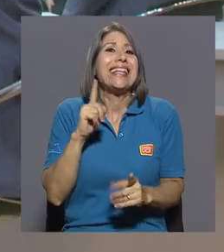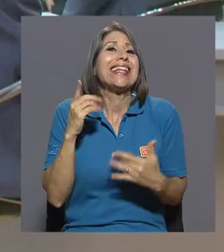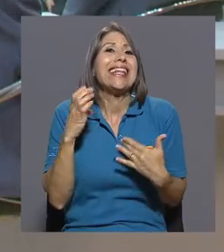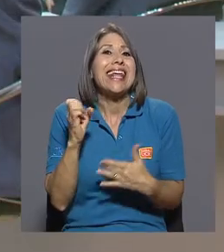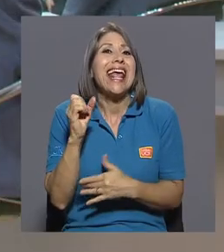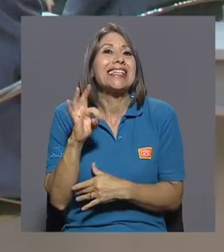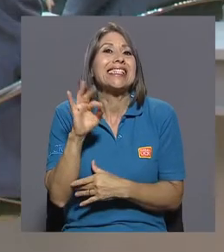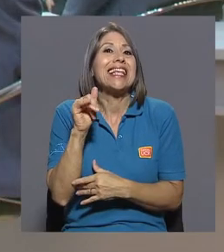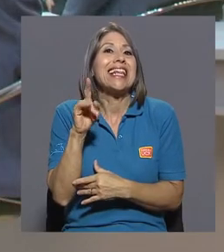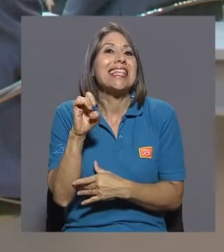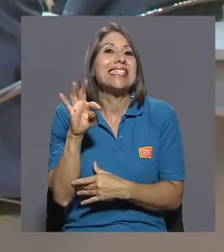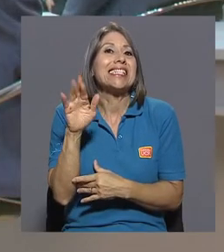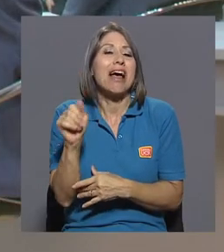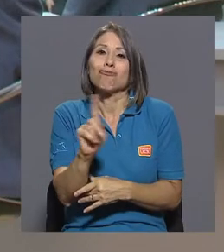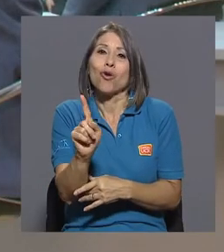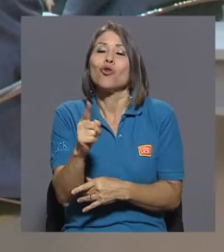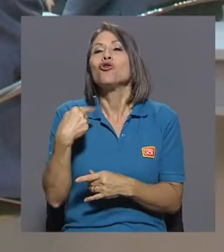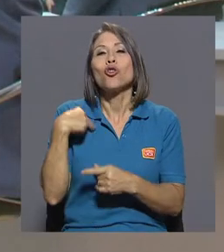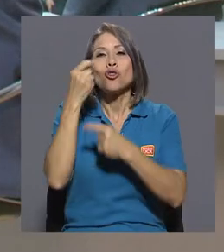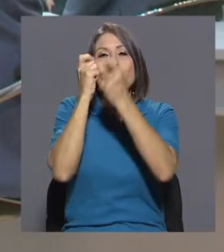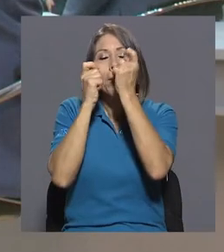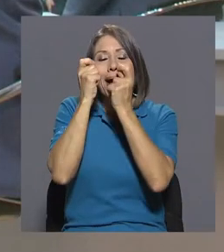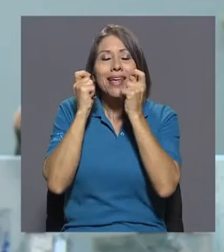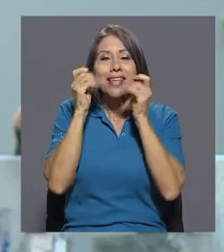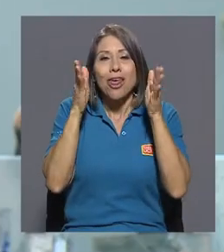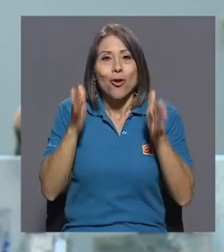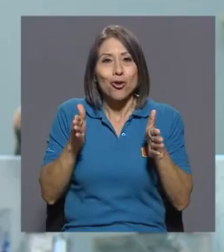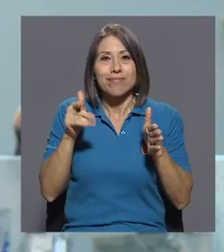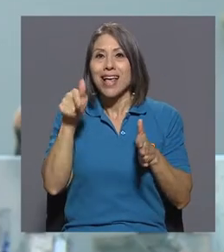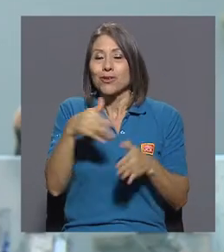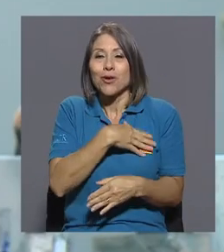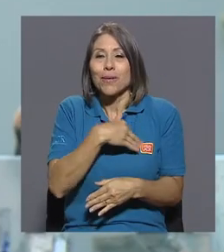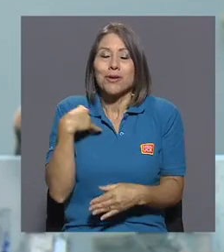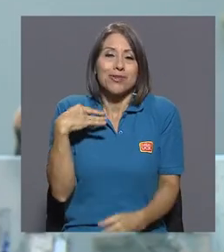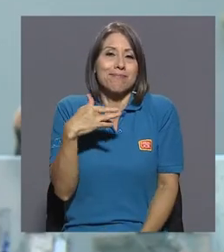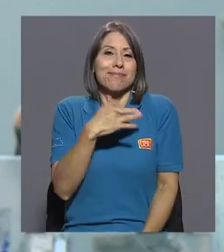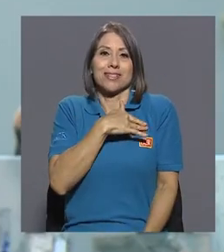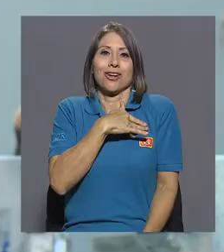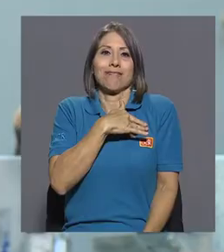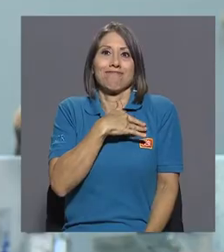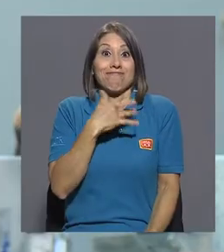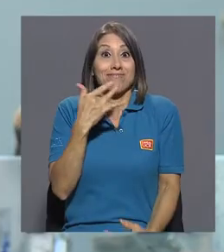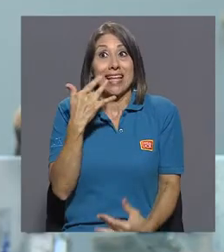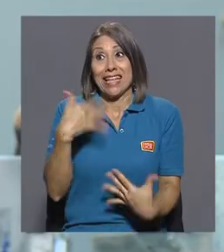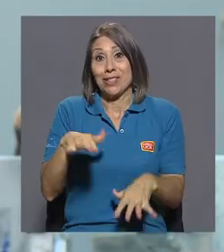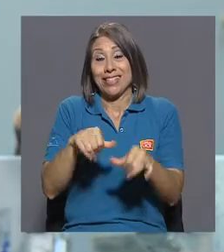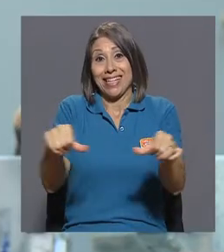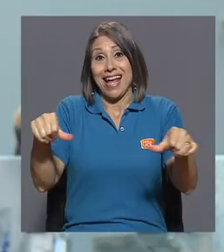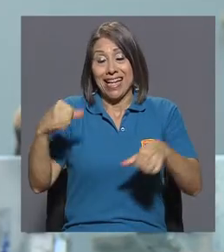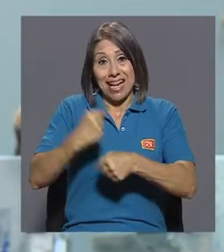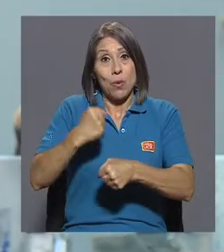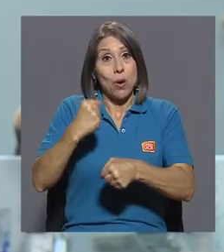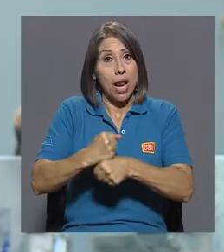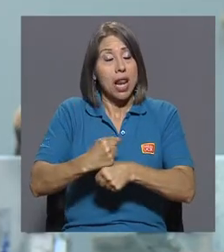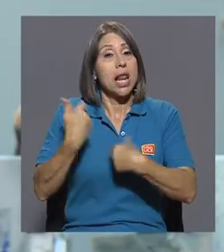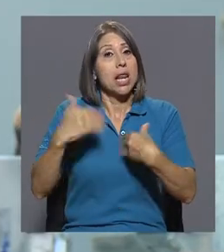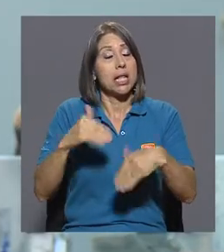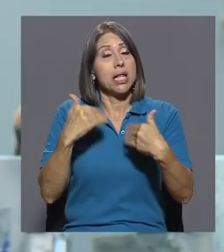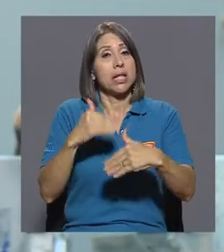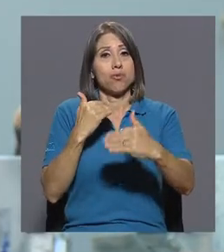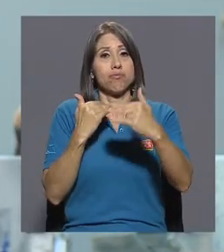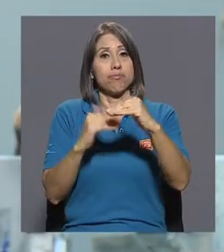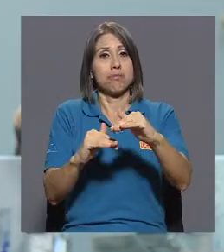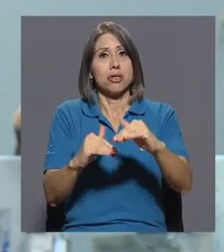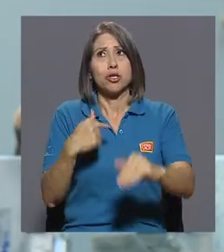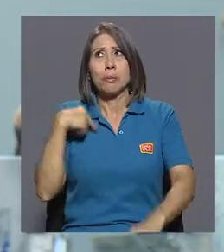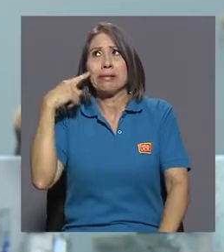eso es lo que me gusta y eso es lo que me apasiona. Entonces, obviamente el mercado laboral era bien limitado y yo decía, Dios mío,